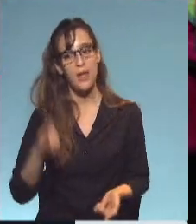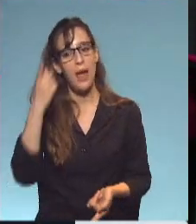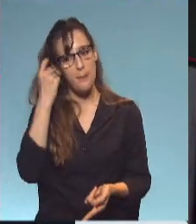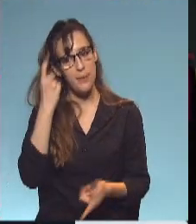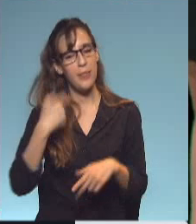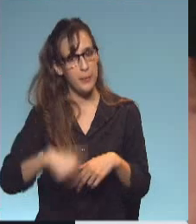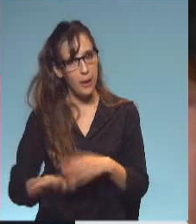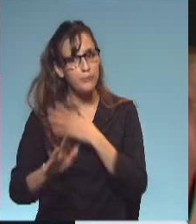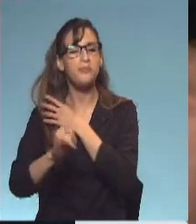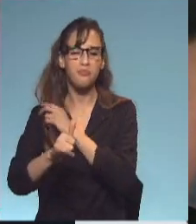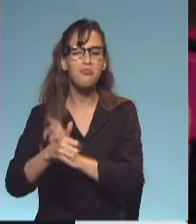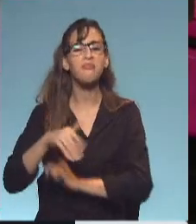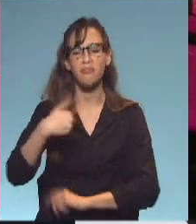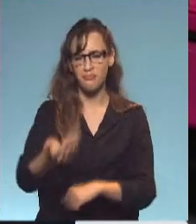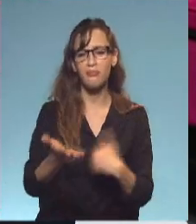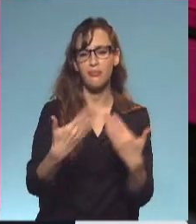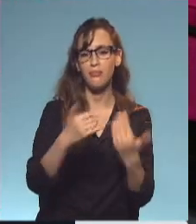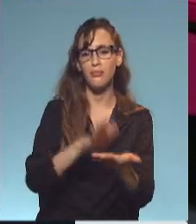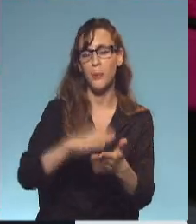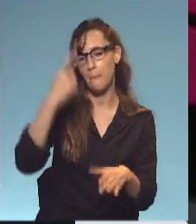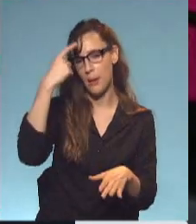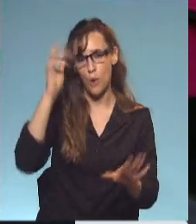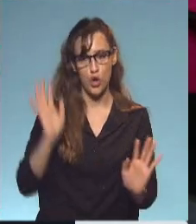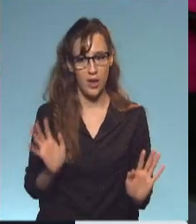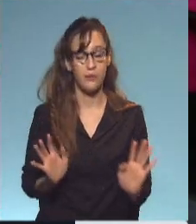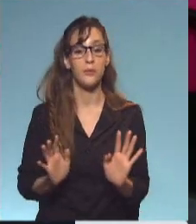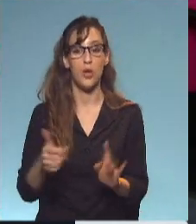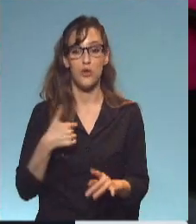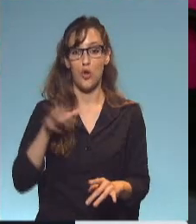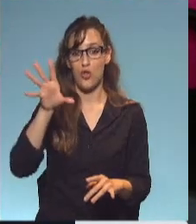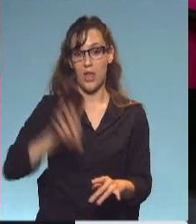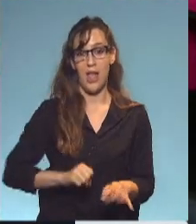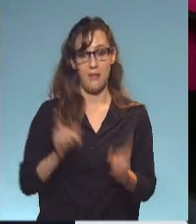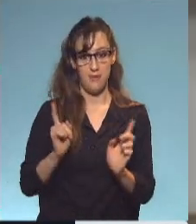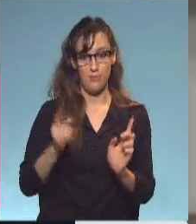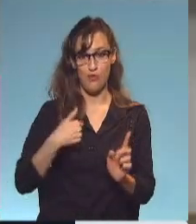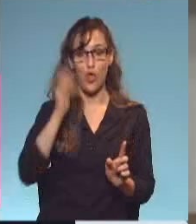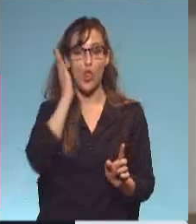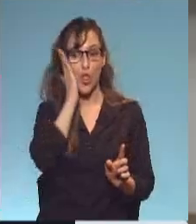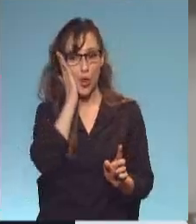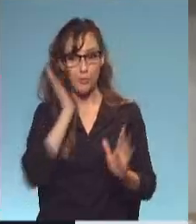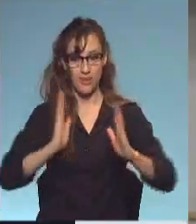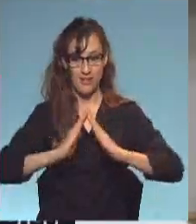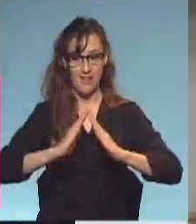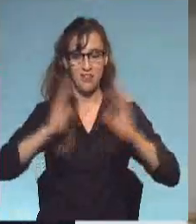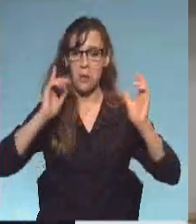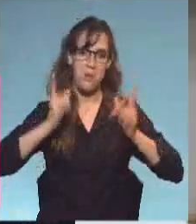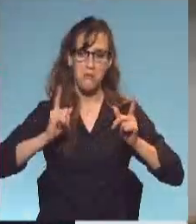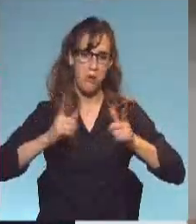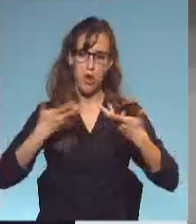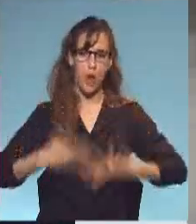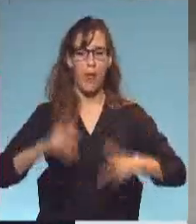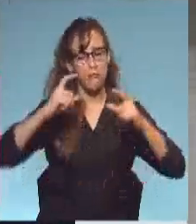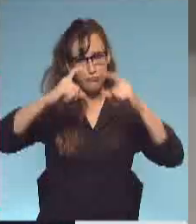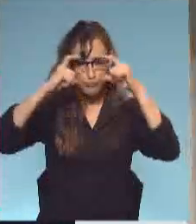vamos a ver. Sí, podemos hablar un poco de la memoria, el cerebro. Pero antes damos una demostración. Mira, yo traje lo que uso para dormir en casa porque me voy a tapar los ojos ahora. Sí. Y la idea es la